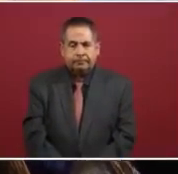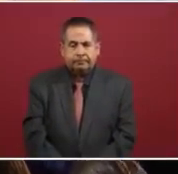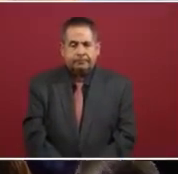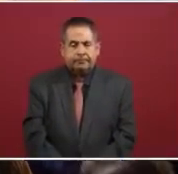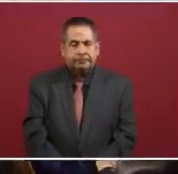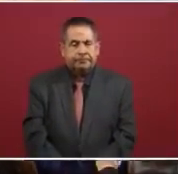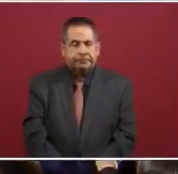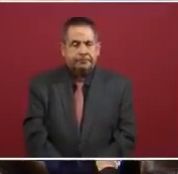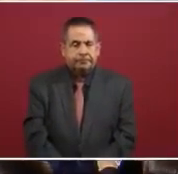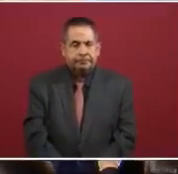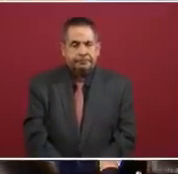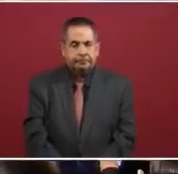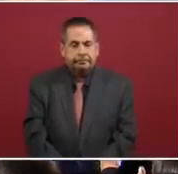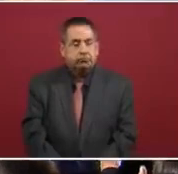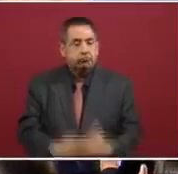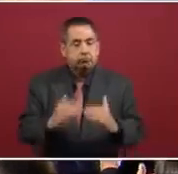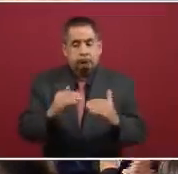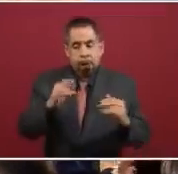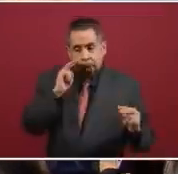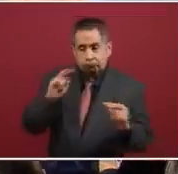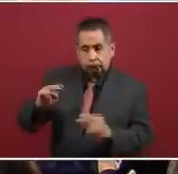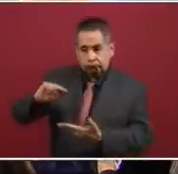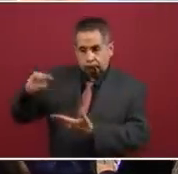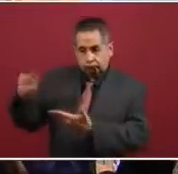Pues ahora sí vamos a la firma.